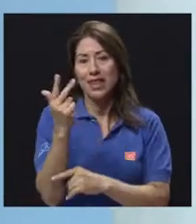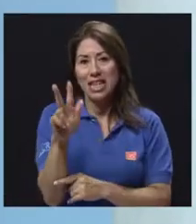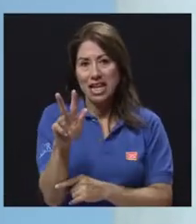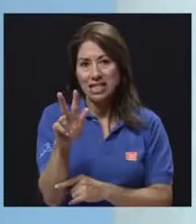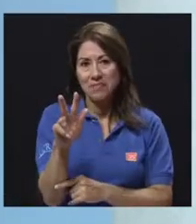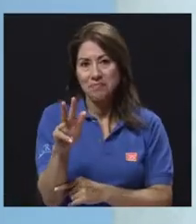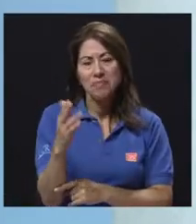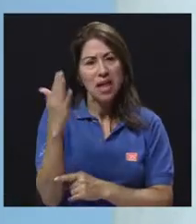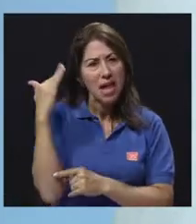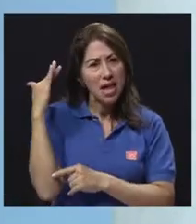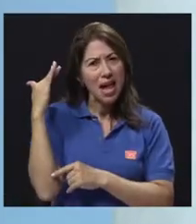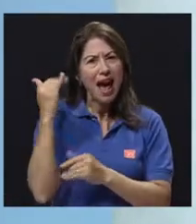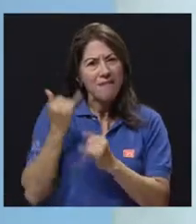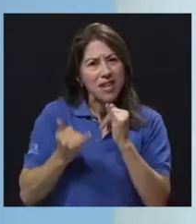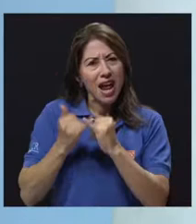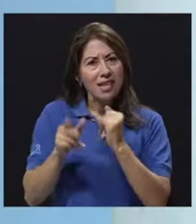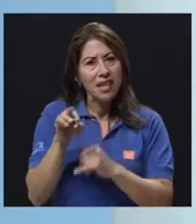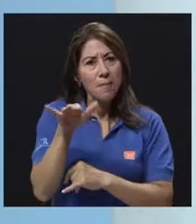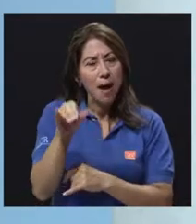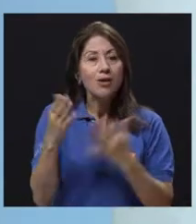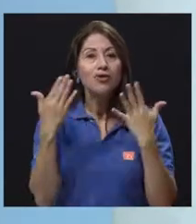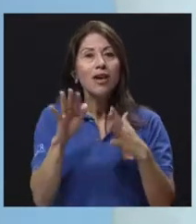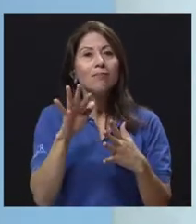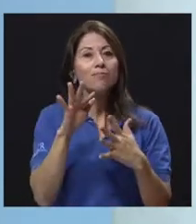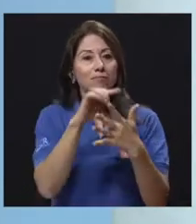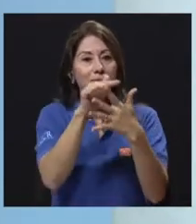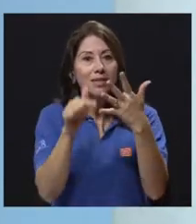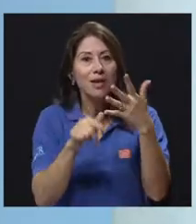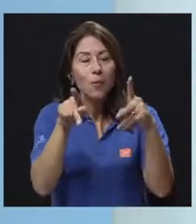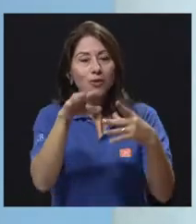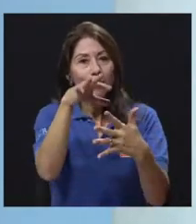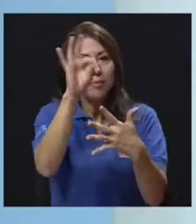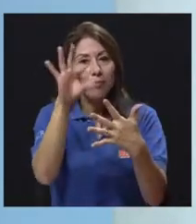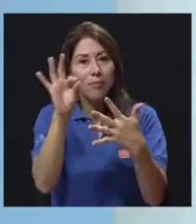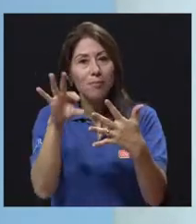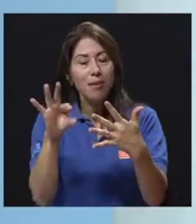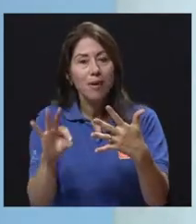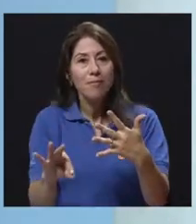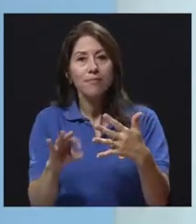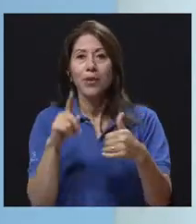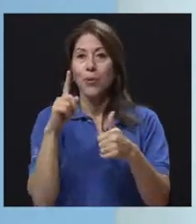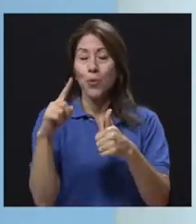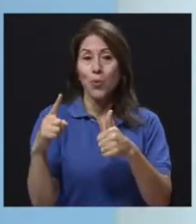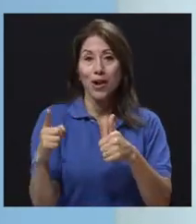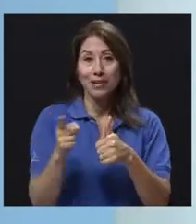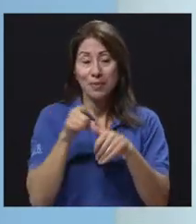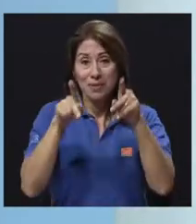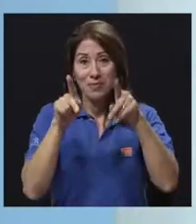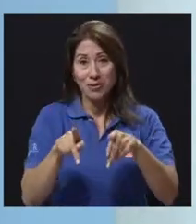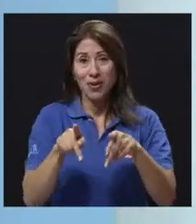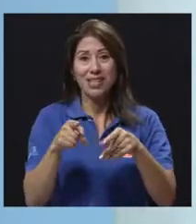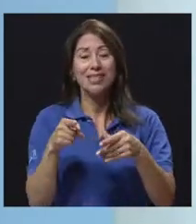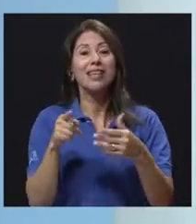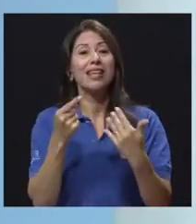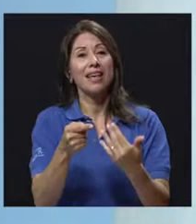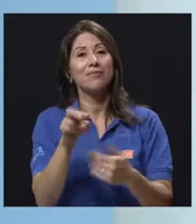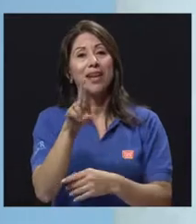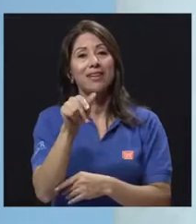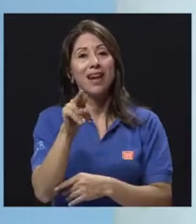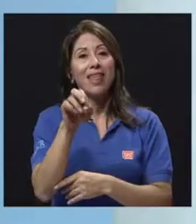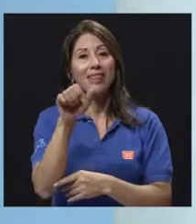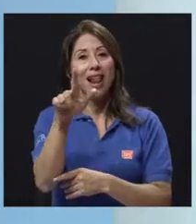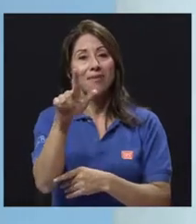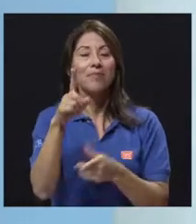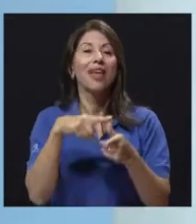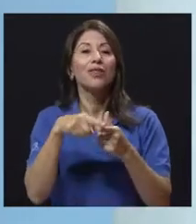buscar, casi que a finales de mayo encontramos las historias y lo primero que, uno de los primeros protagonistas que teníamos era Randall.